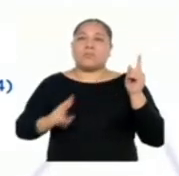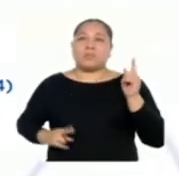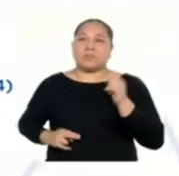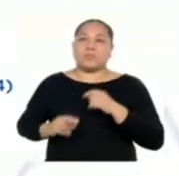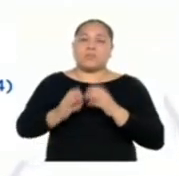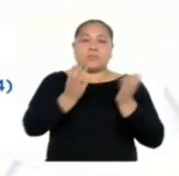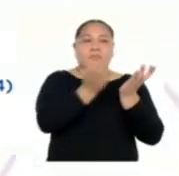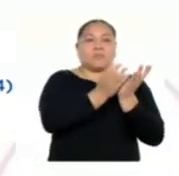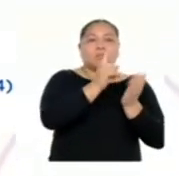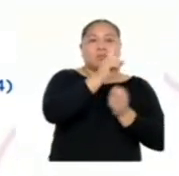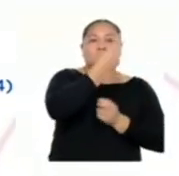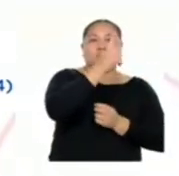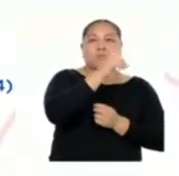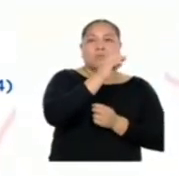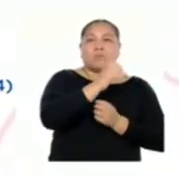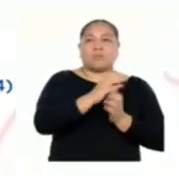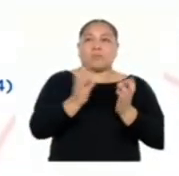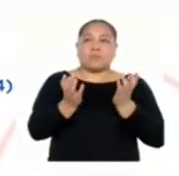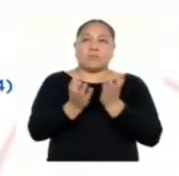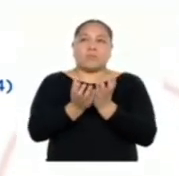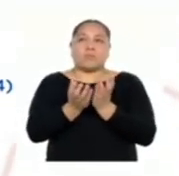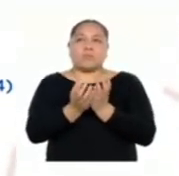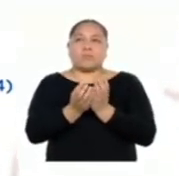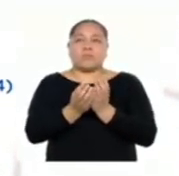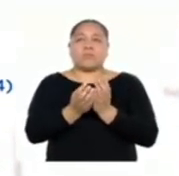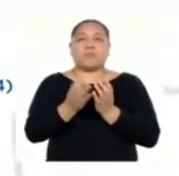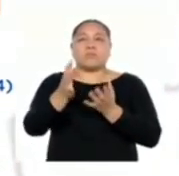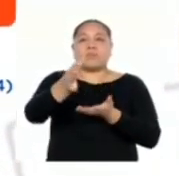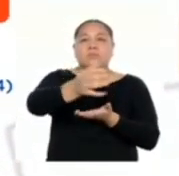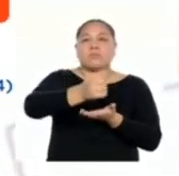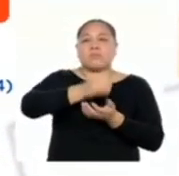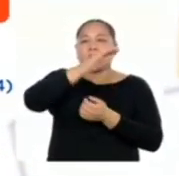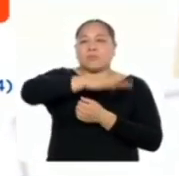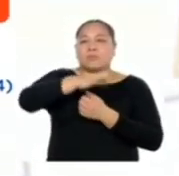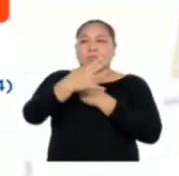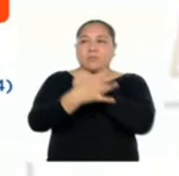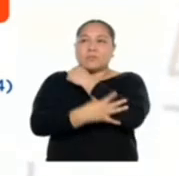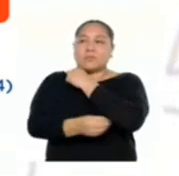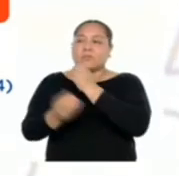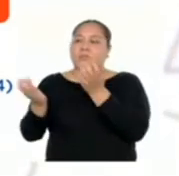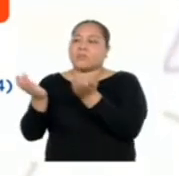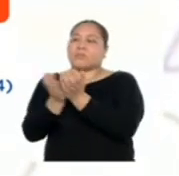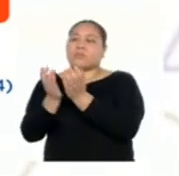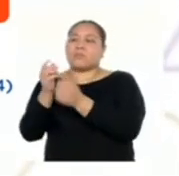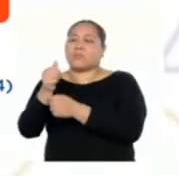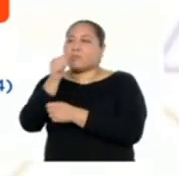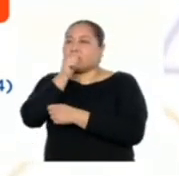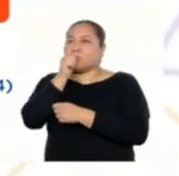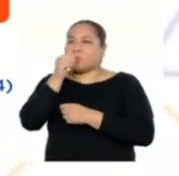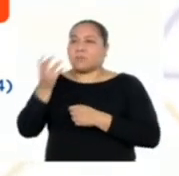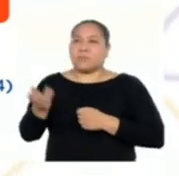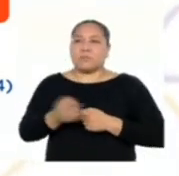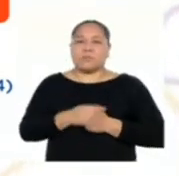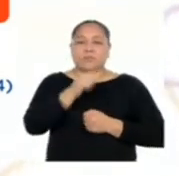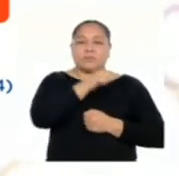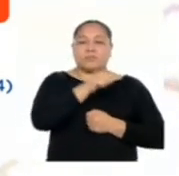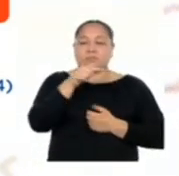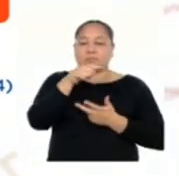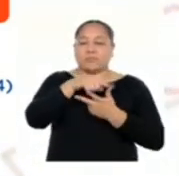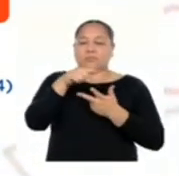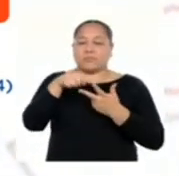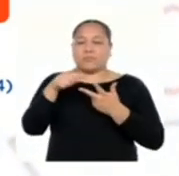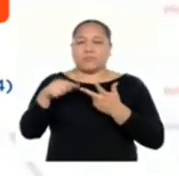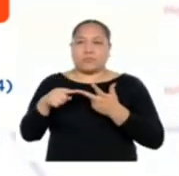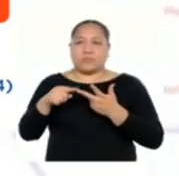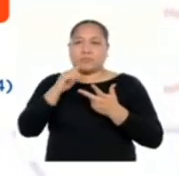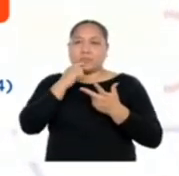primeras letras, centros de recogimiento para niños de bajos recursos y escuelas particulares. Entonces, podemos decir